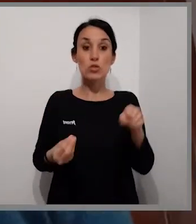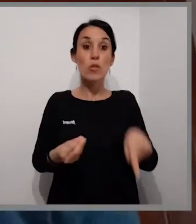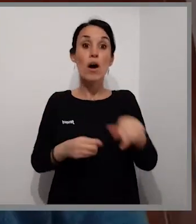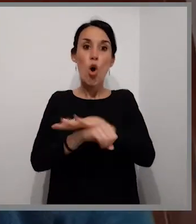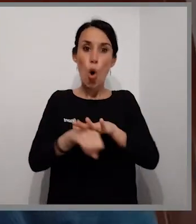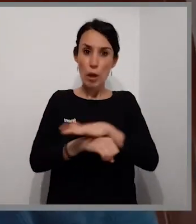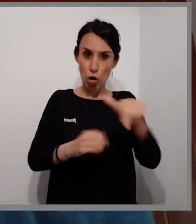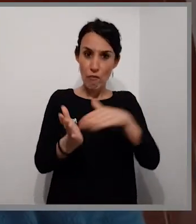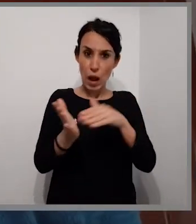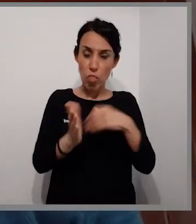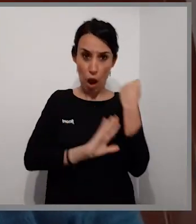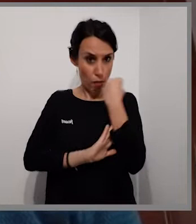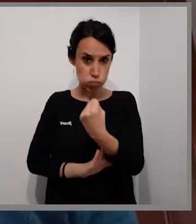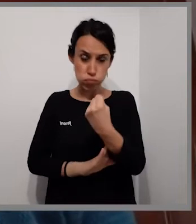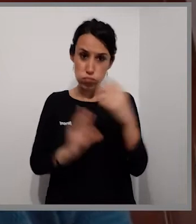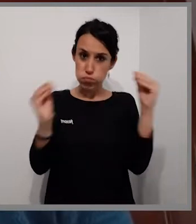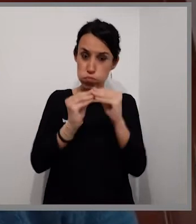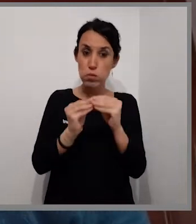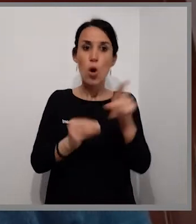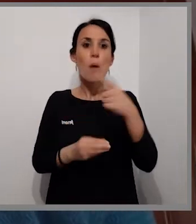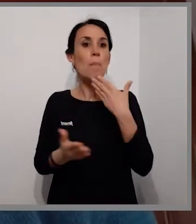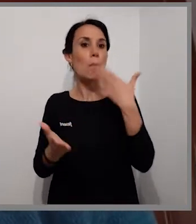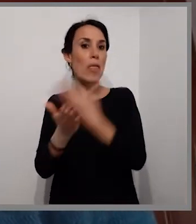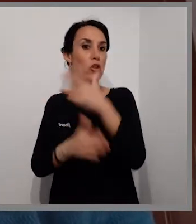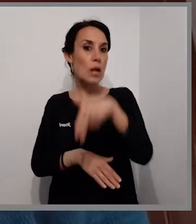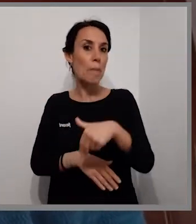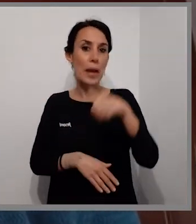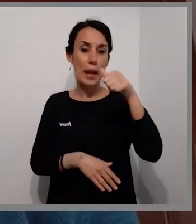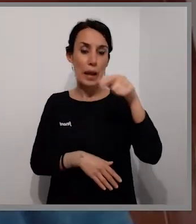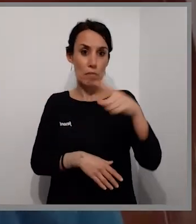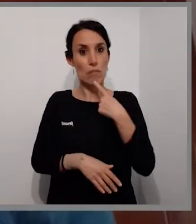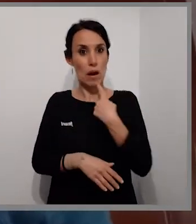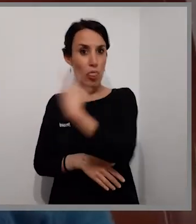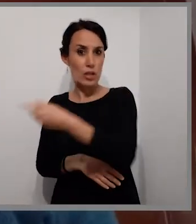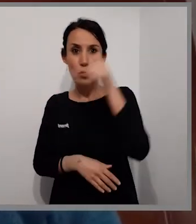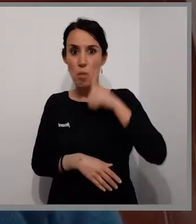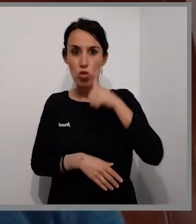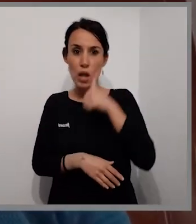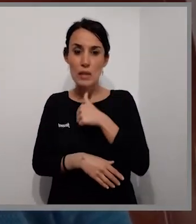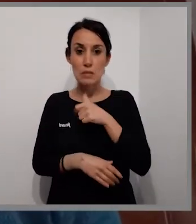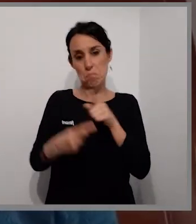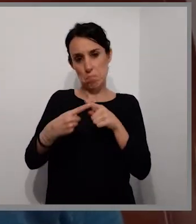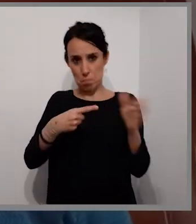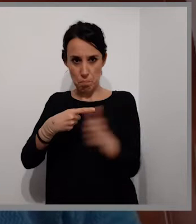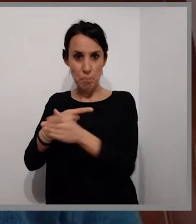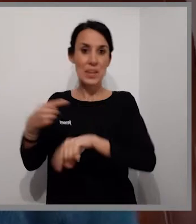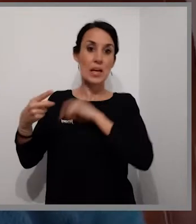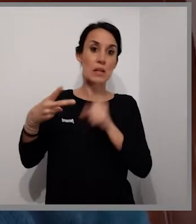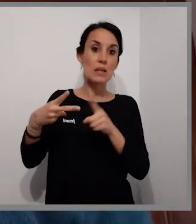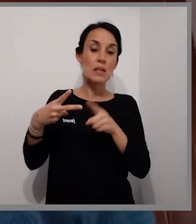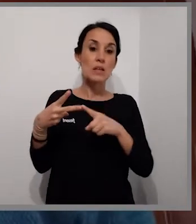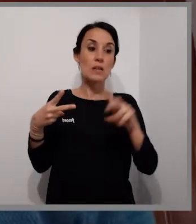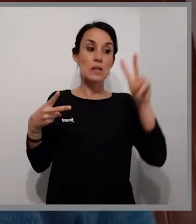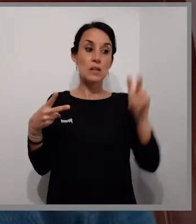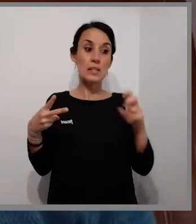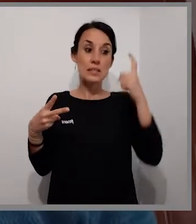Consejo esta petición? Y otra pregunta, ¿lo ha trasladado también al presidente Pedro Sánchez? Eso por una parte. Y por otro